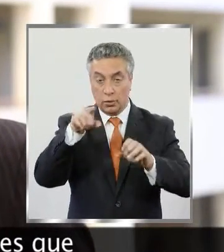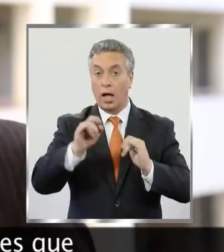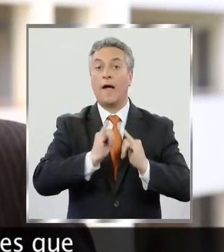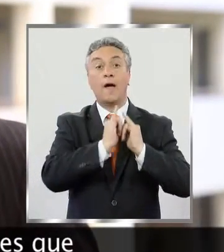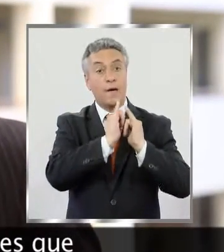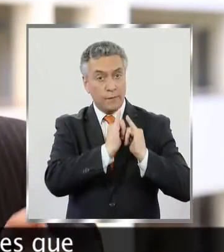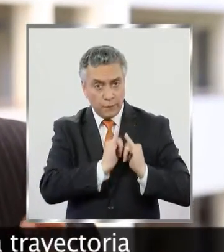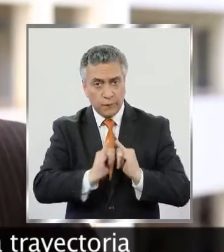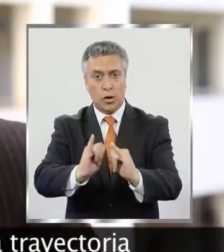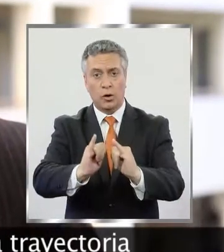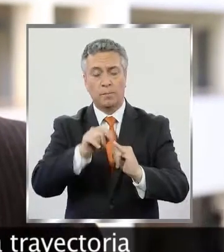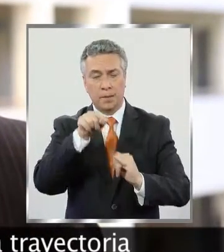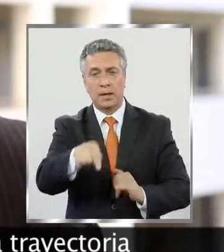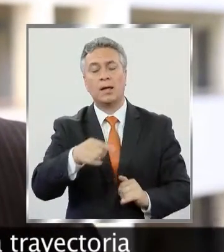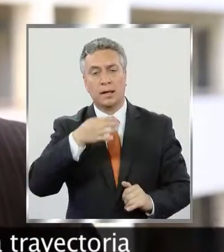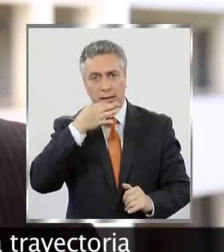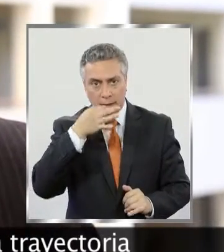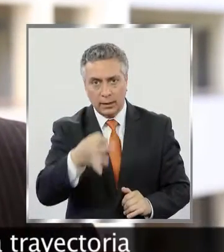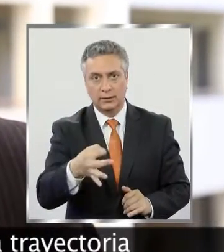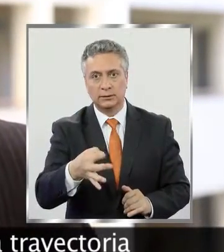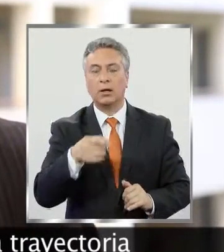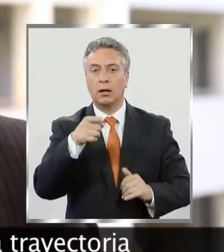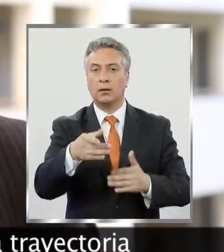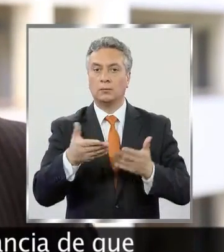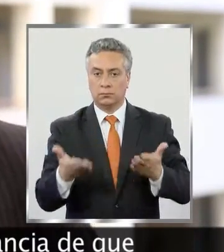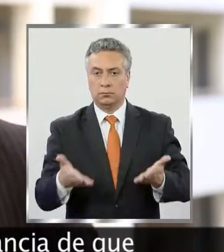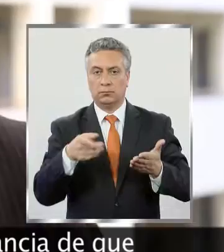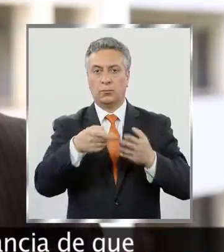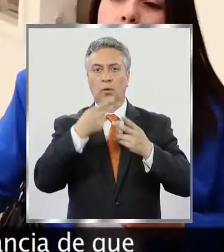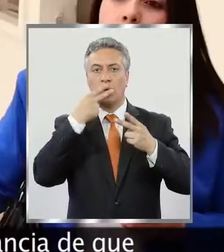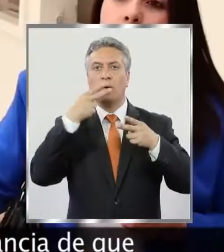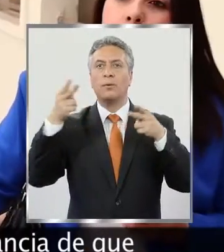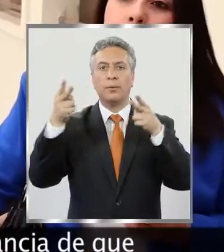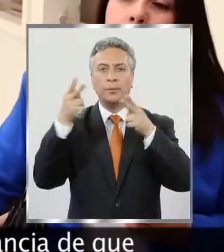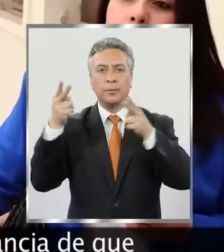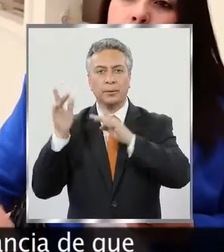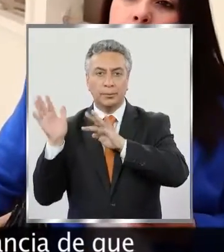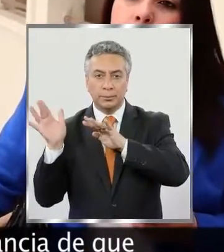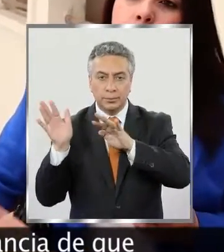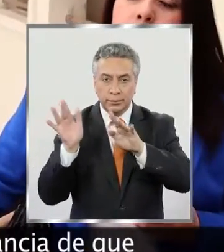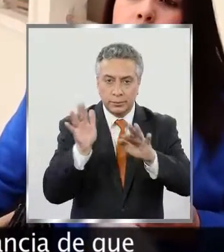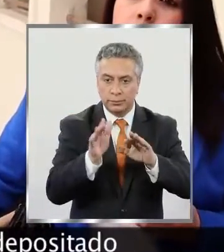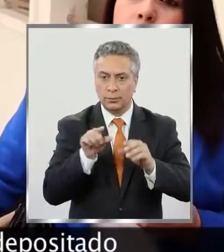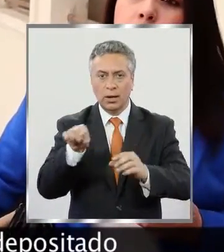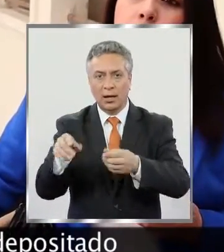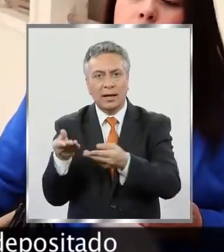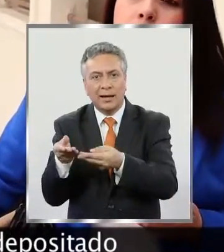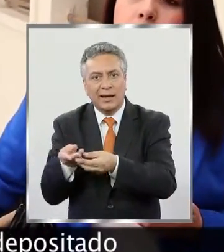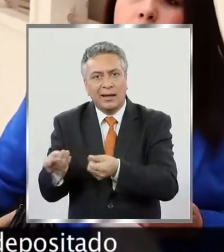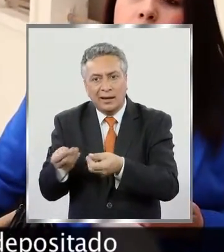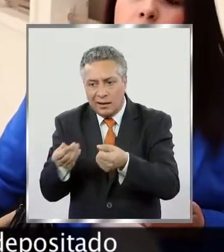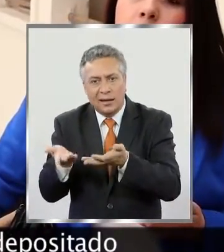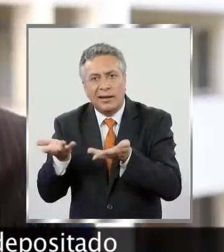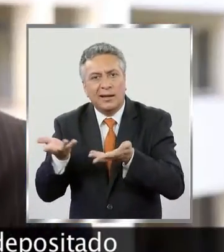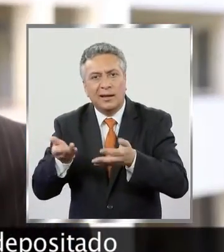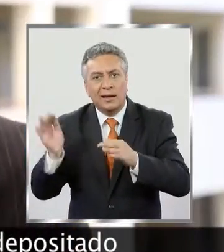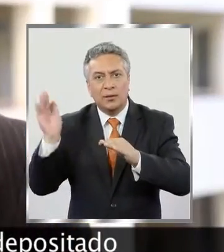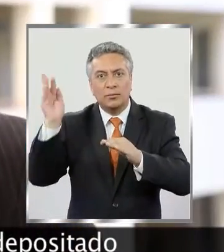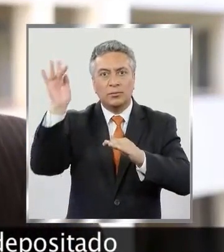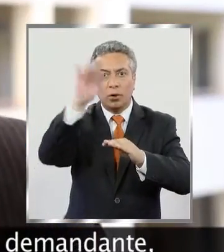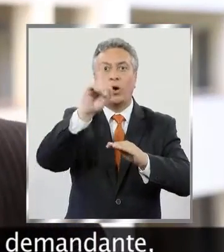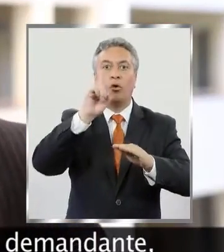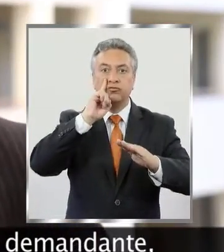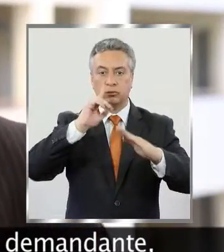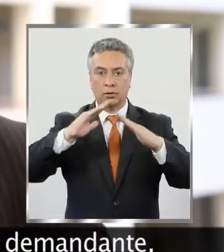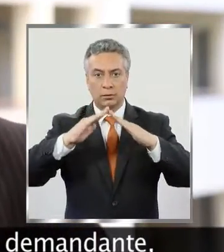lo que establece es que efectivamente, de acuerdo a la trayectoria de los vientos, al tipo de sustancia de que se trata y que se encuentra